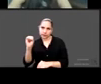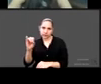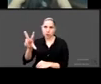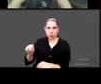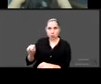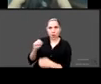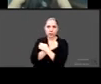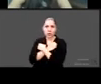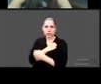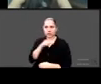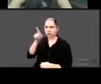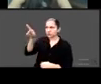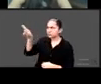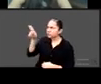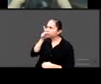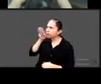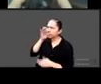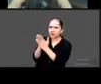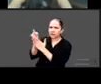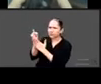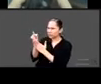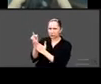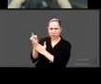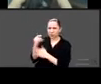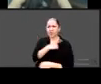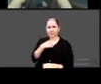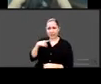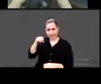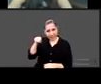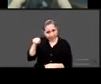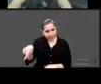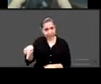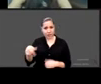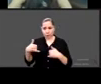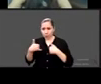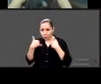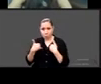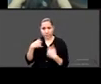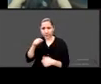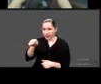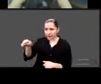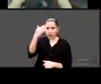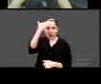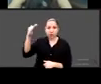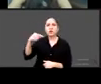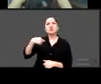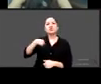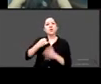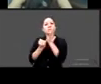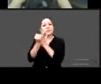niñas, adolescentes los que deben de decidir qué información requieren para poder ejercer sus